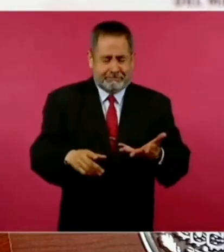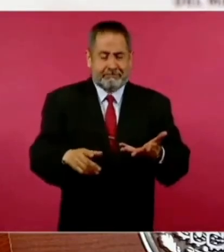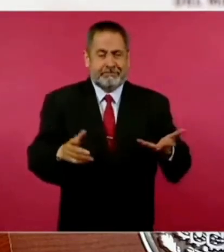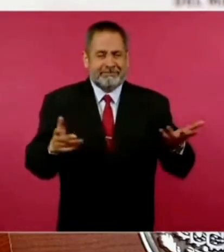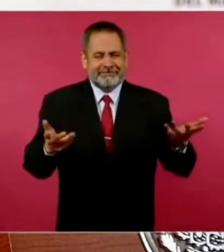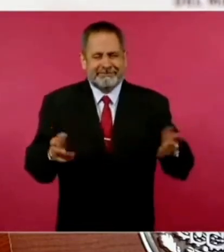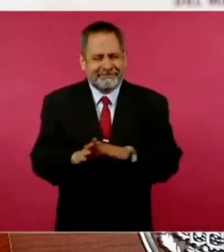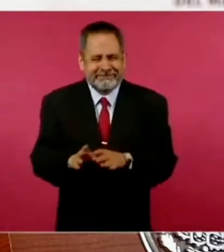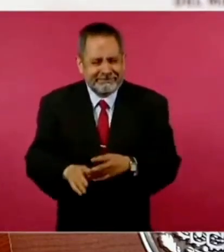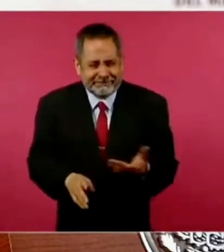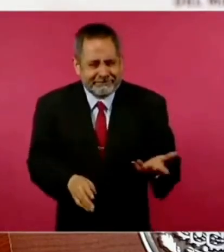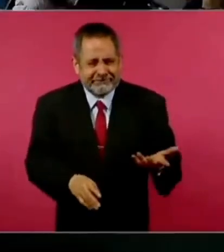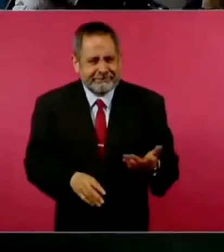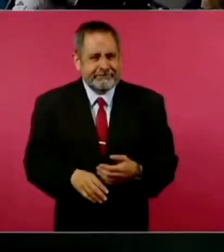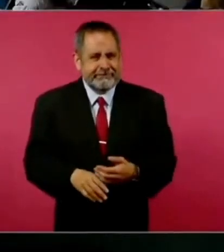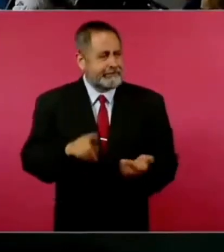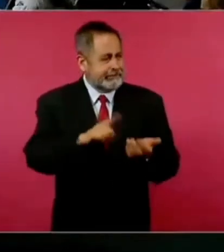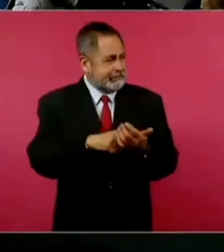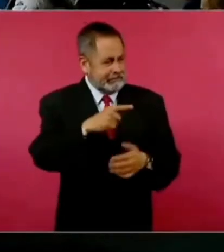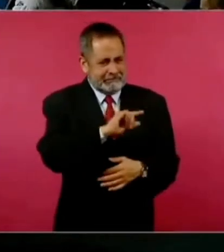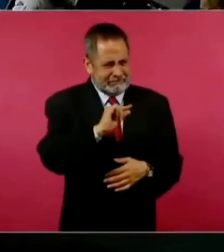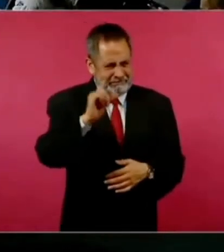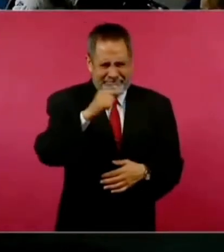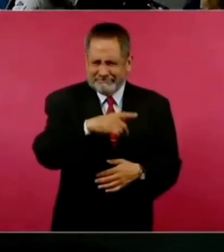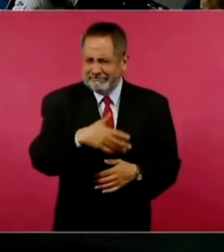Estamos hablando de personajes